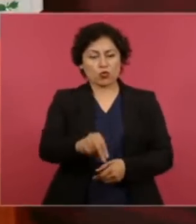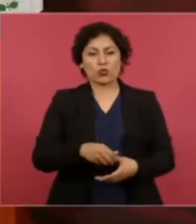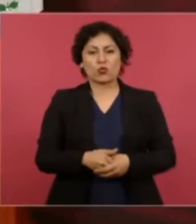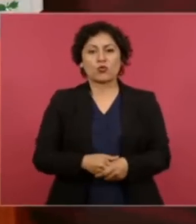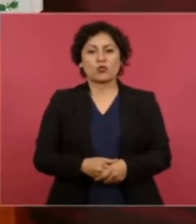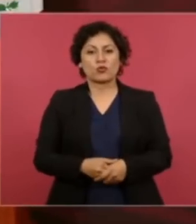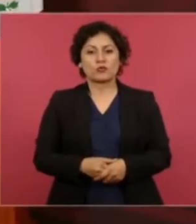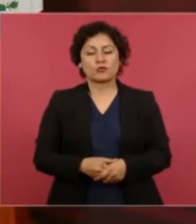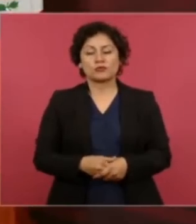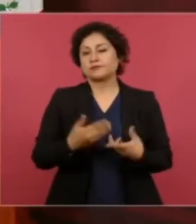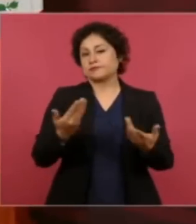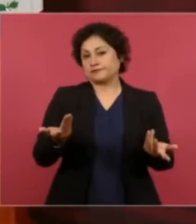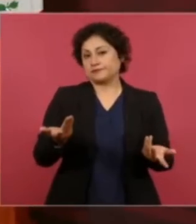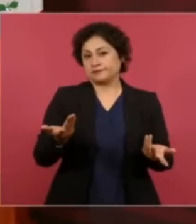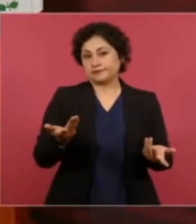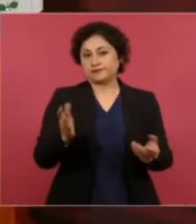Entonces, por eso